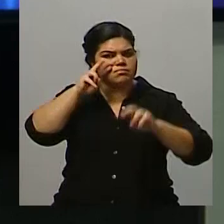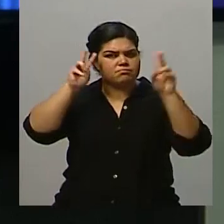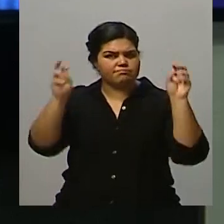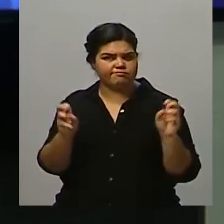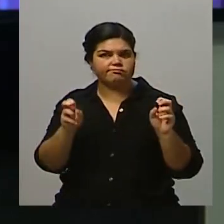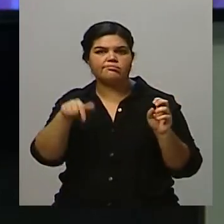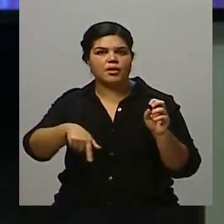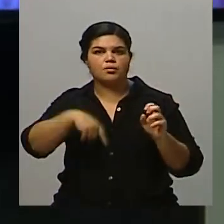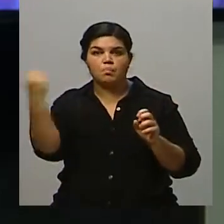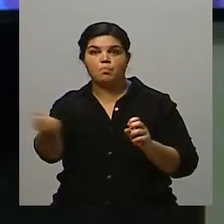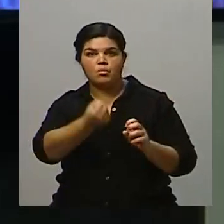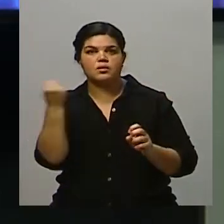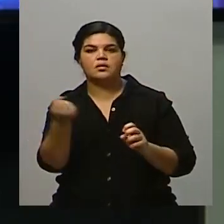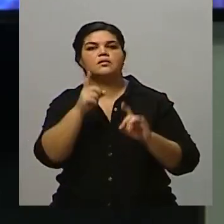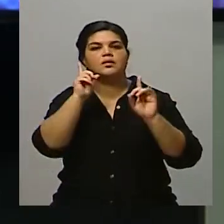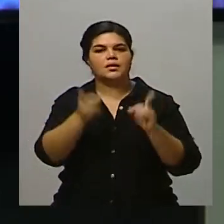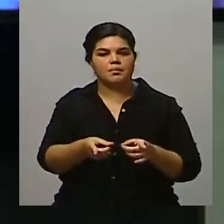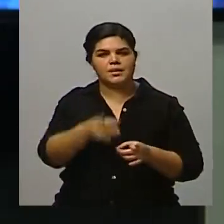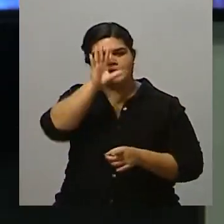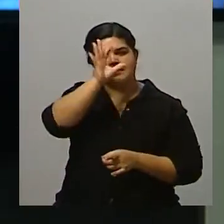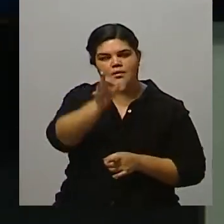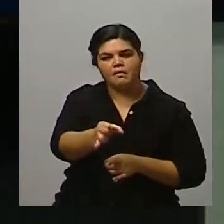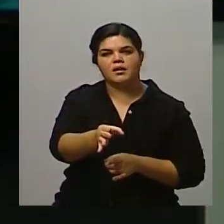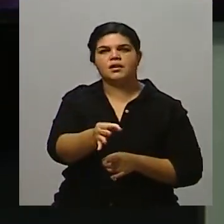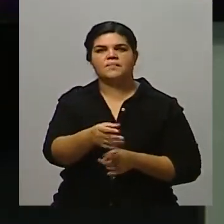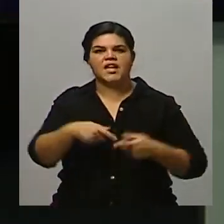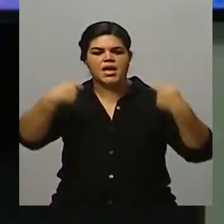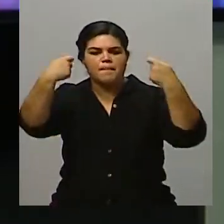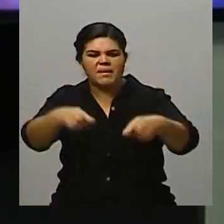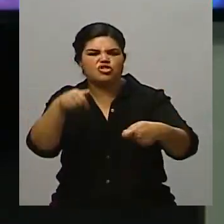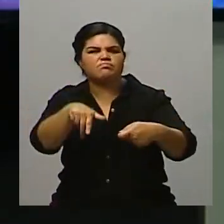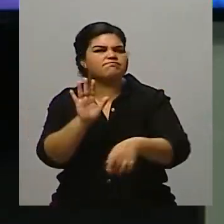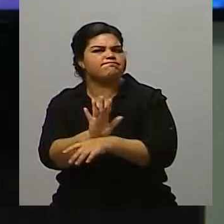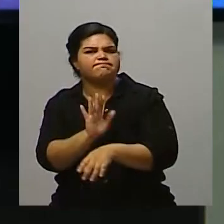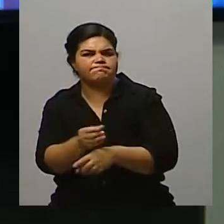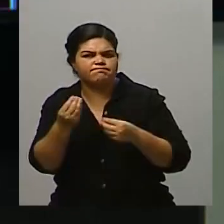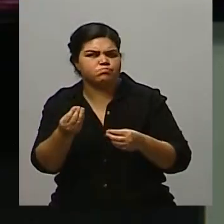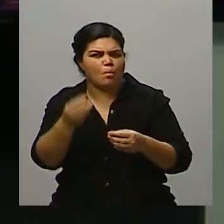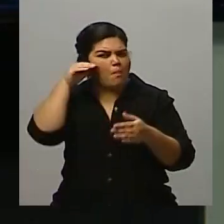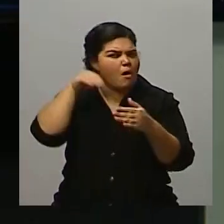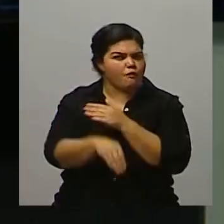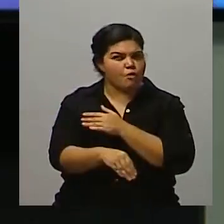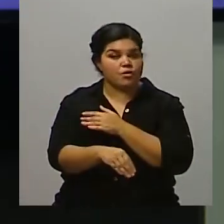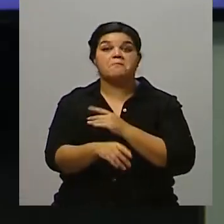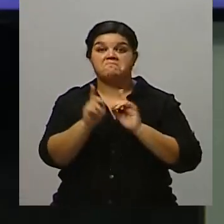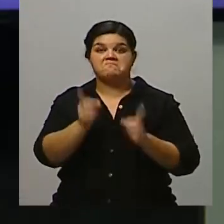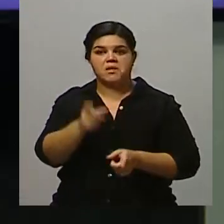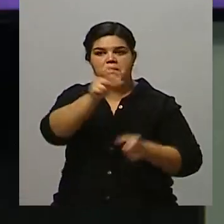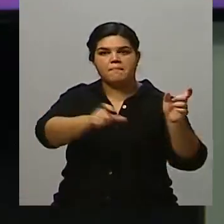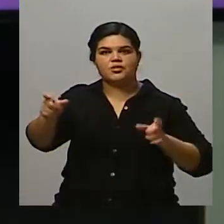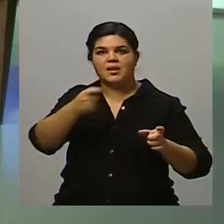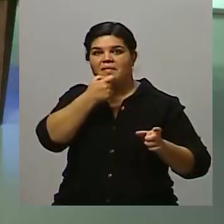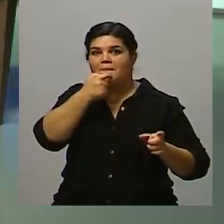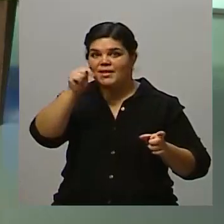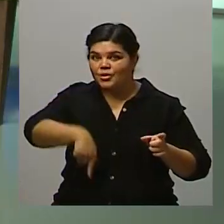sumamente importantes. También vamos a hablar del impacto que tiene el tema de la inversión en la provincia de Mendoza. Son temas que sin duda a los mendocinos, recién lo decía, ¿no?